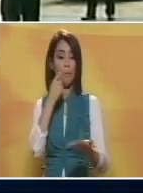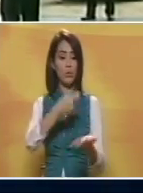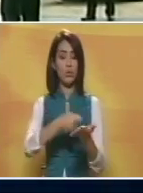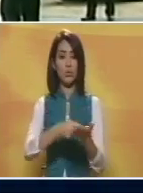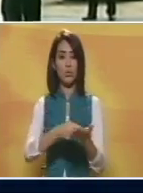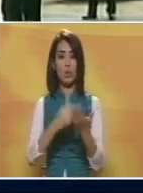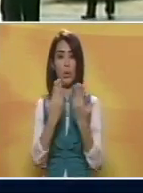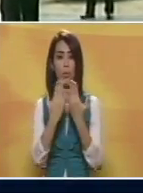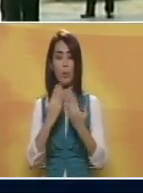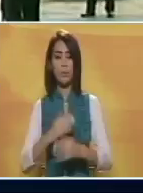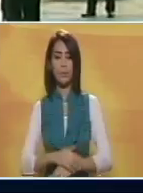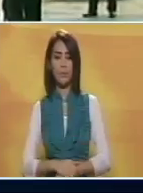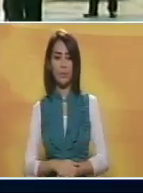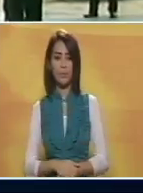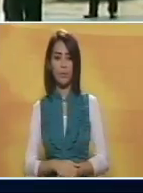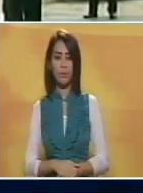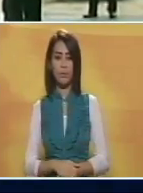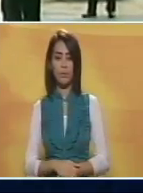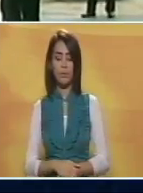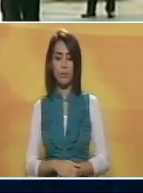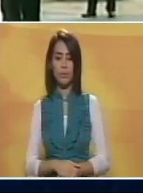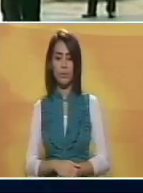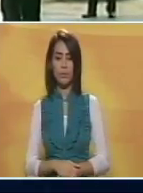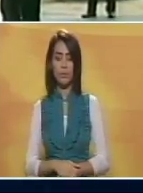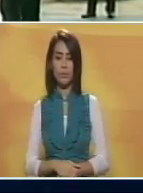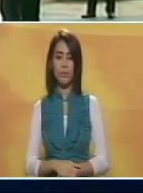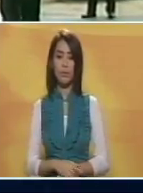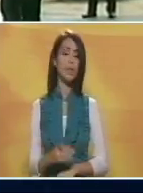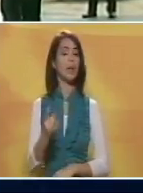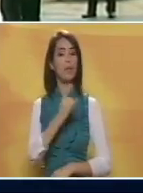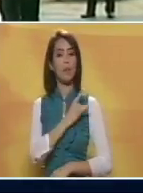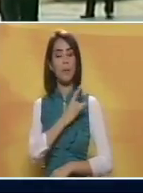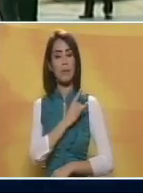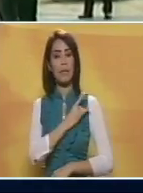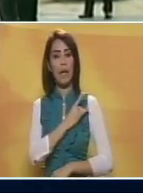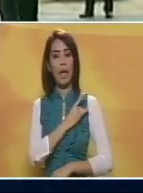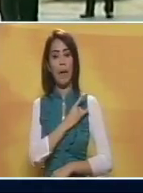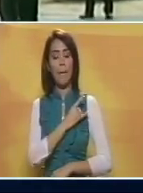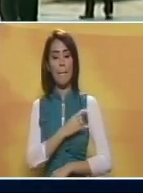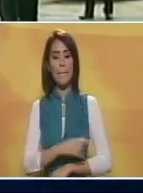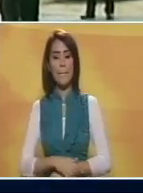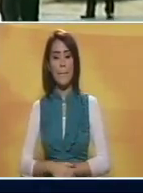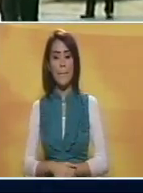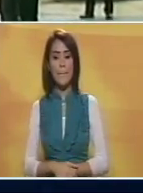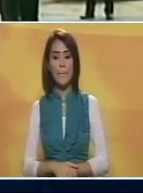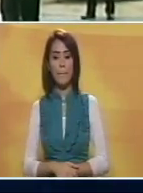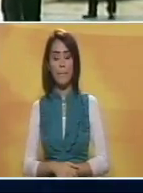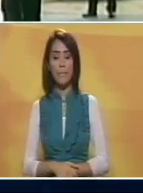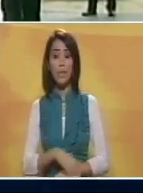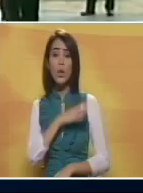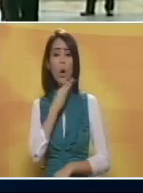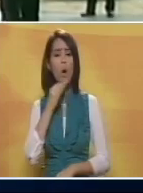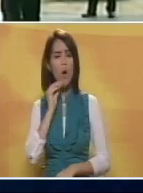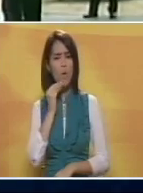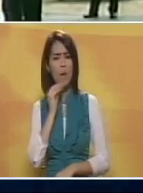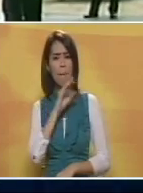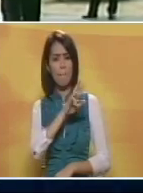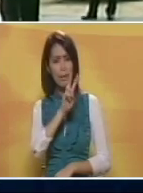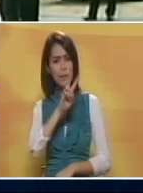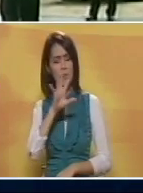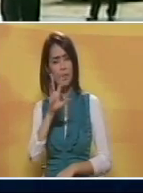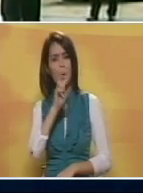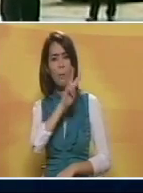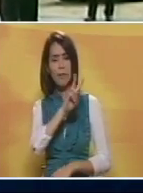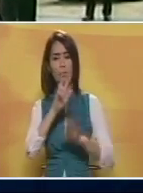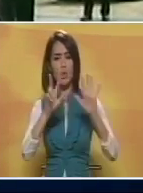el colegio, la escuela y la universidad. Muchacho como tú, de 25, 28